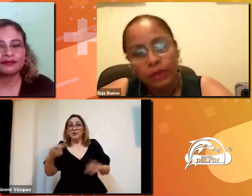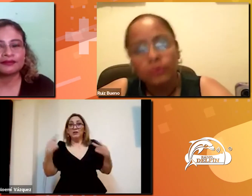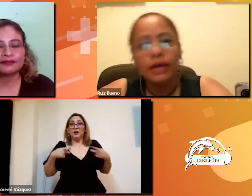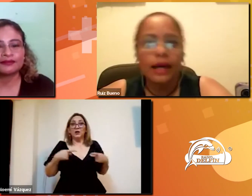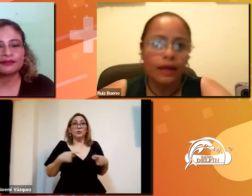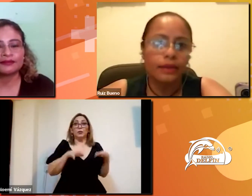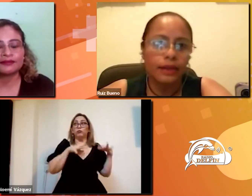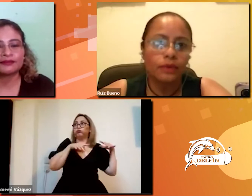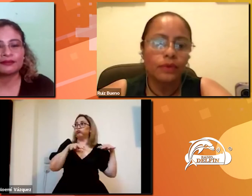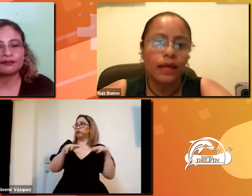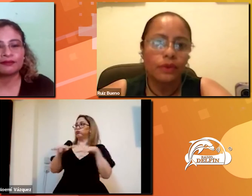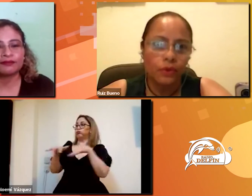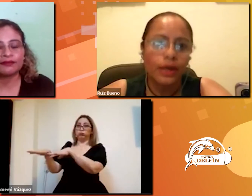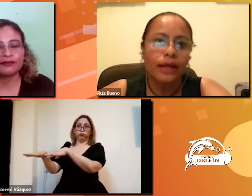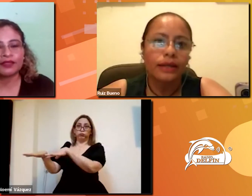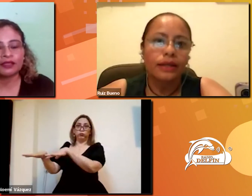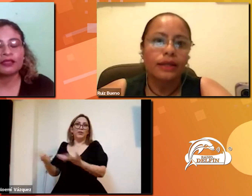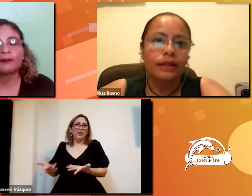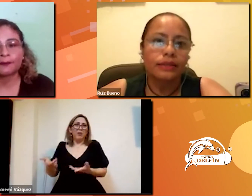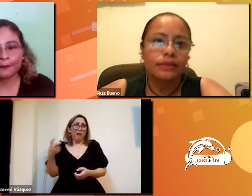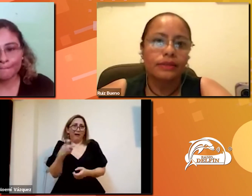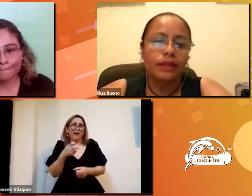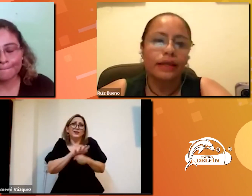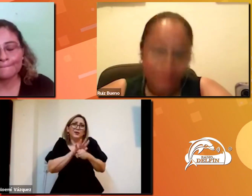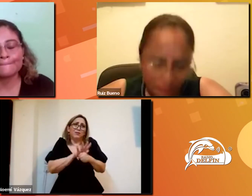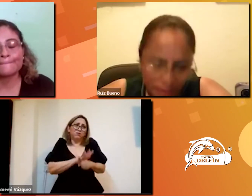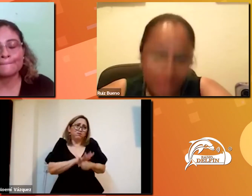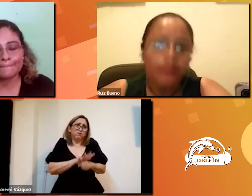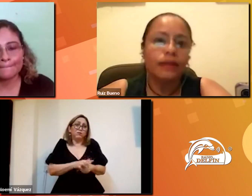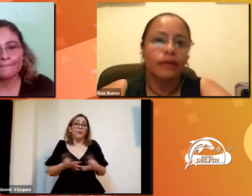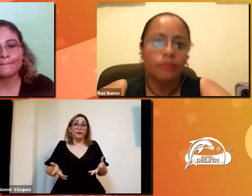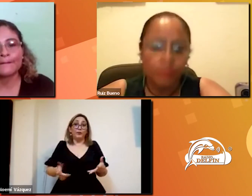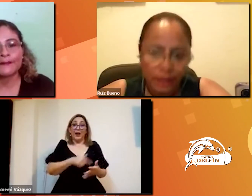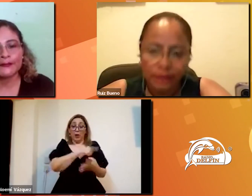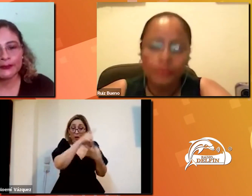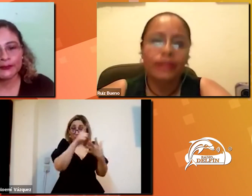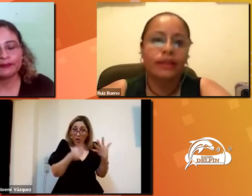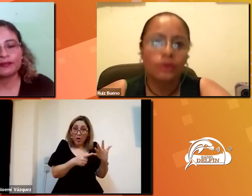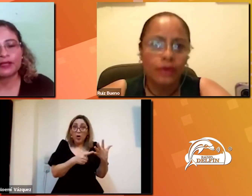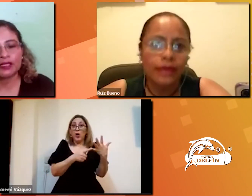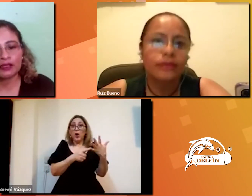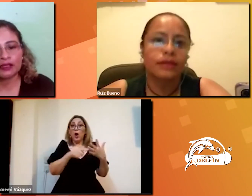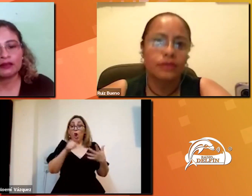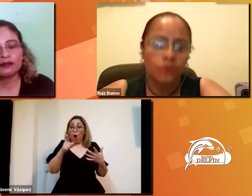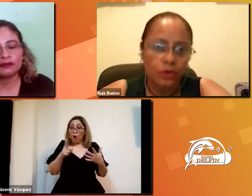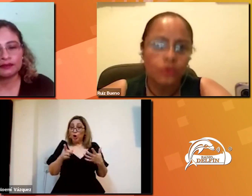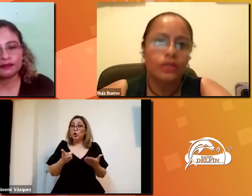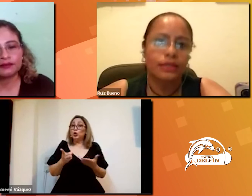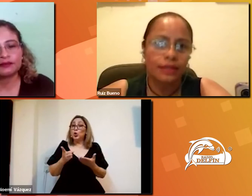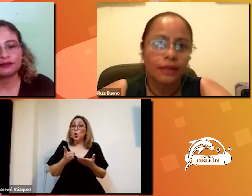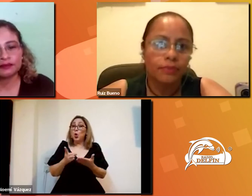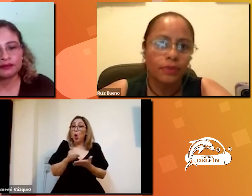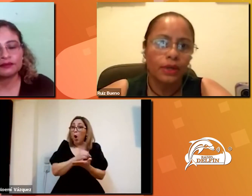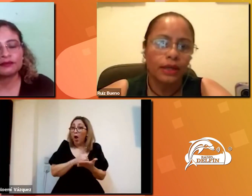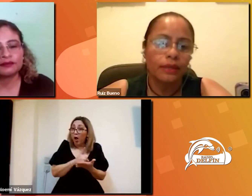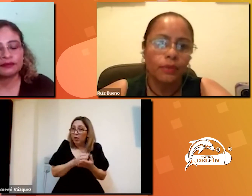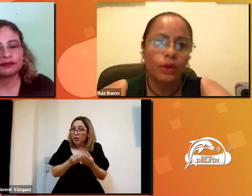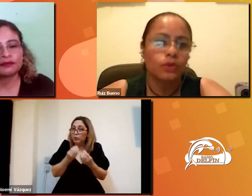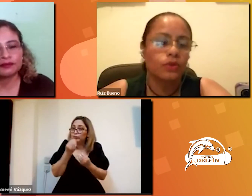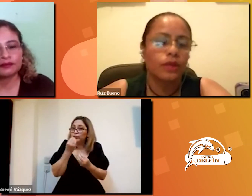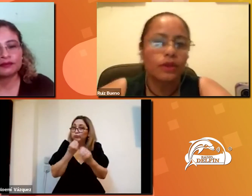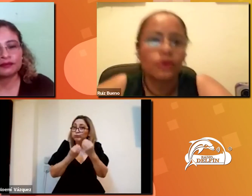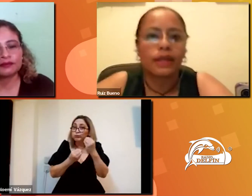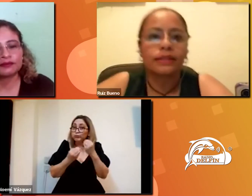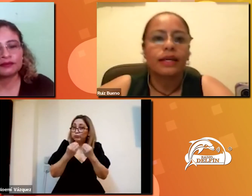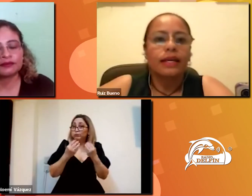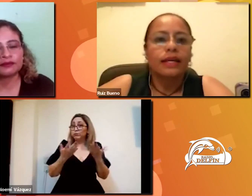uso de alguna droga, que también puede detonar en trastornos de ansiedad por el